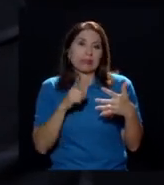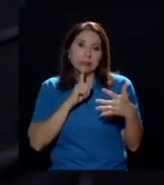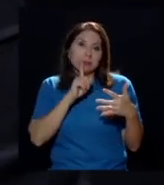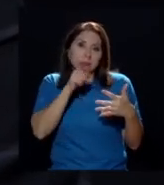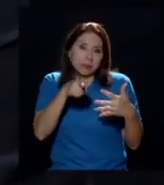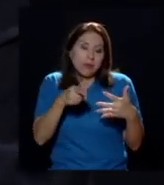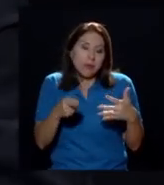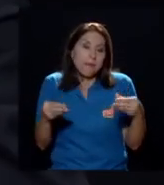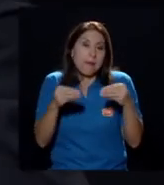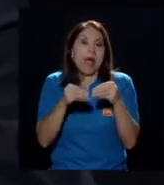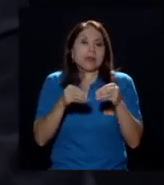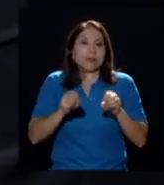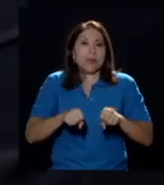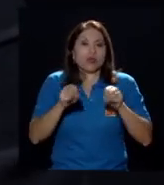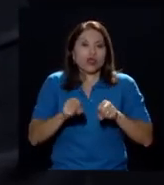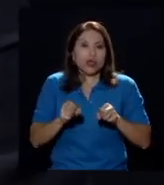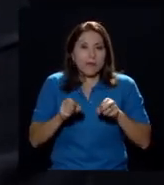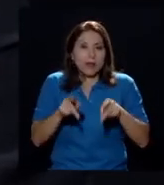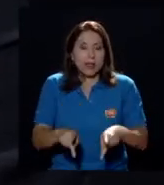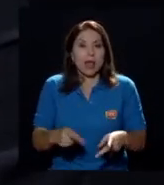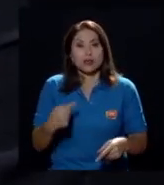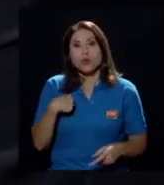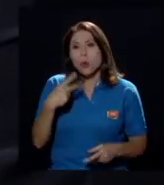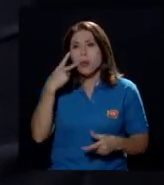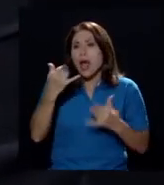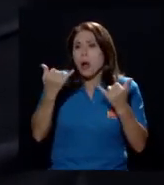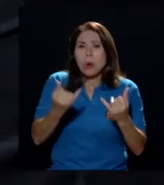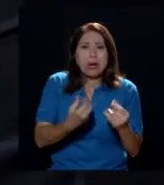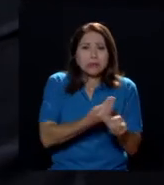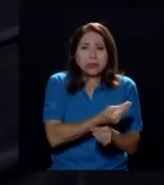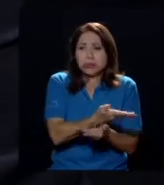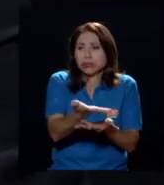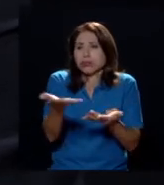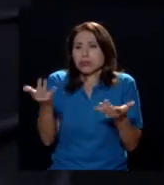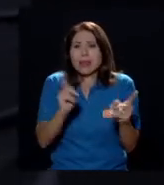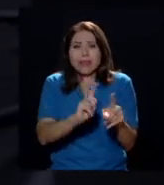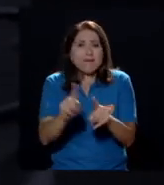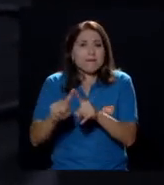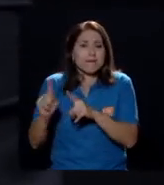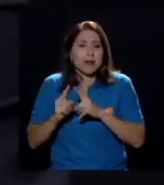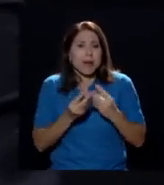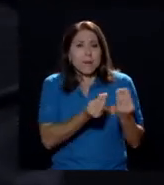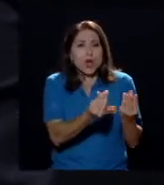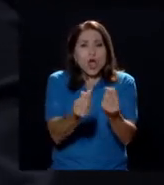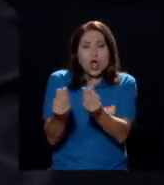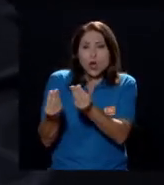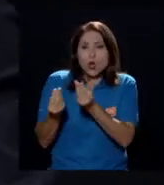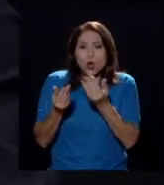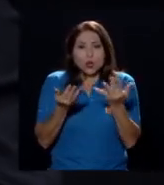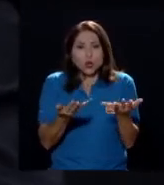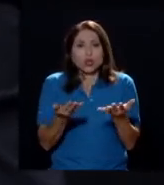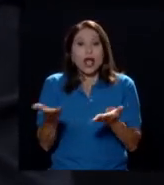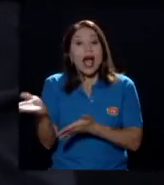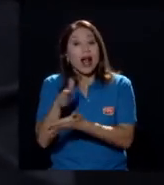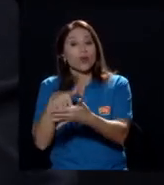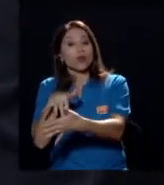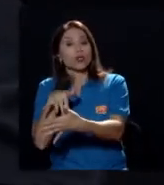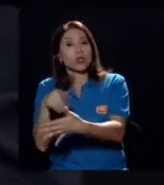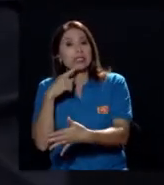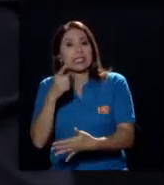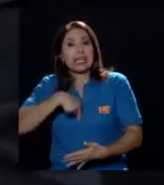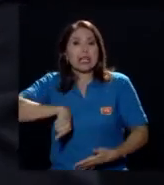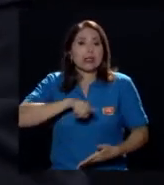las posibilidades. Uno ve la cantidad de productos que están disponibles. Hay, pues obviamente hay estudios que dicen que estamos muy endeudados, que hay